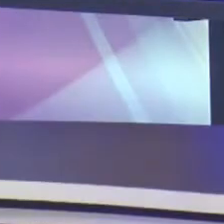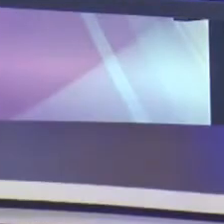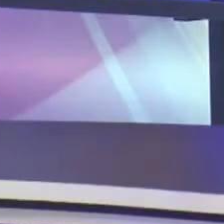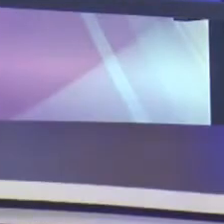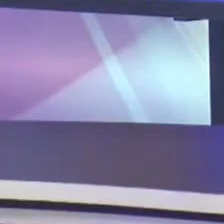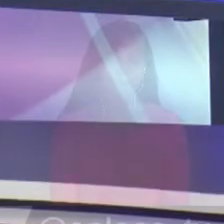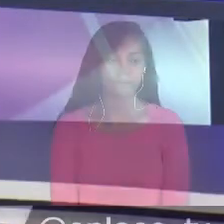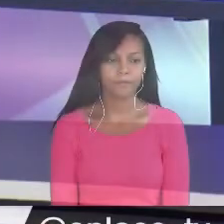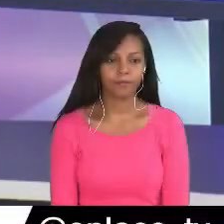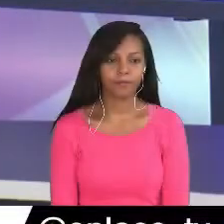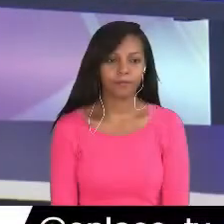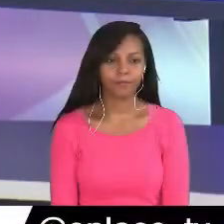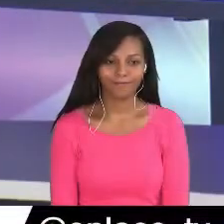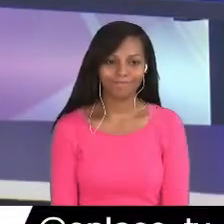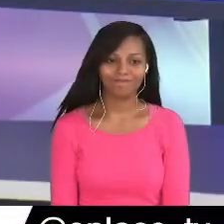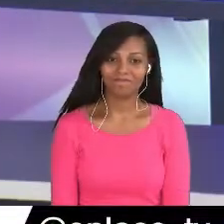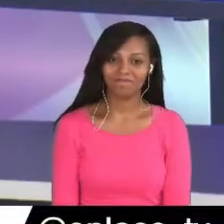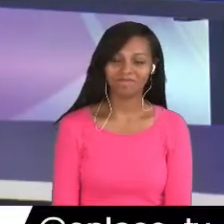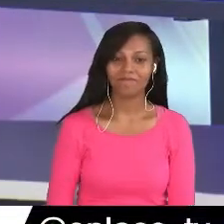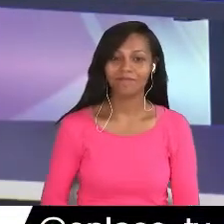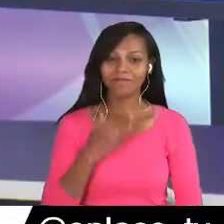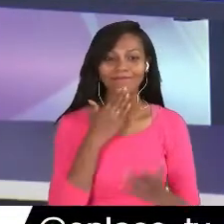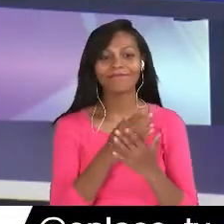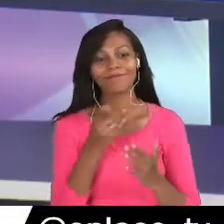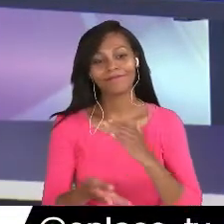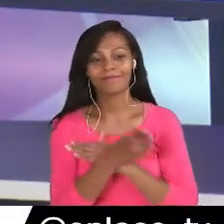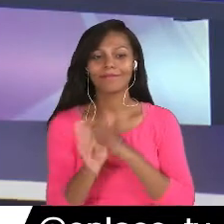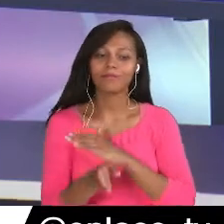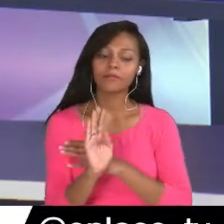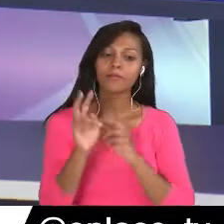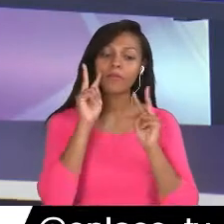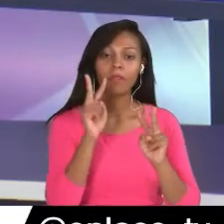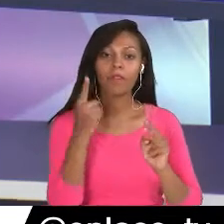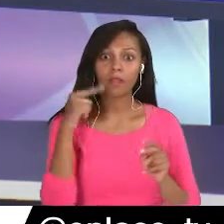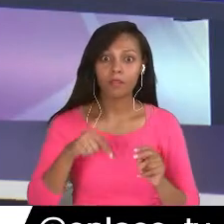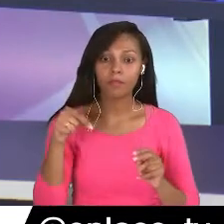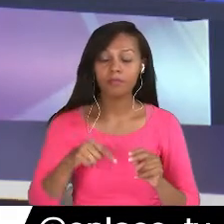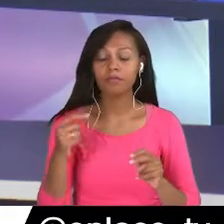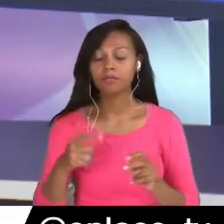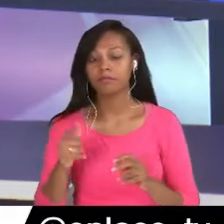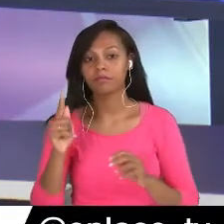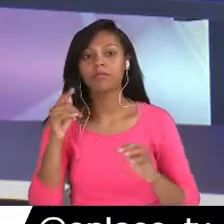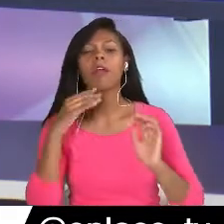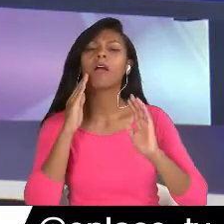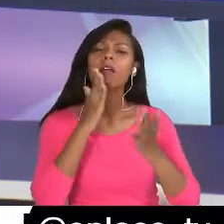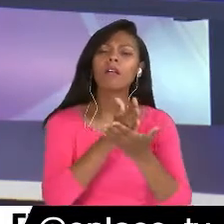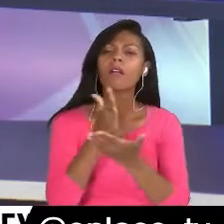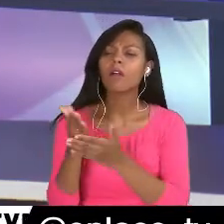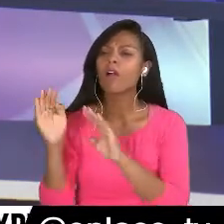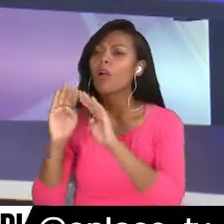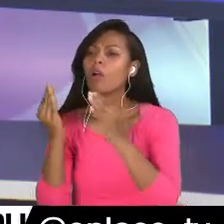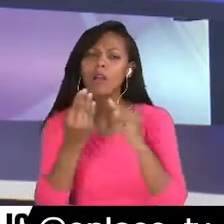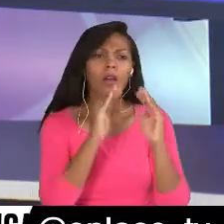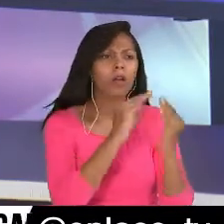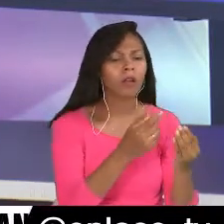Gracias por continuar con nosotros. El gobierno local y el programa de alimentación escolar buscan llevar a cada colegio la preparación del alimento escolar en